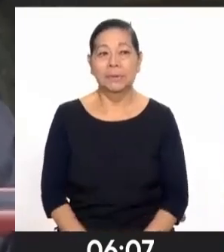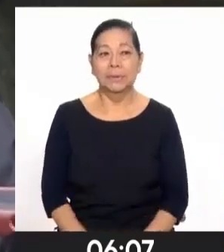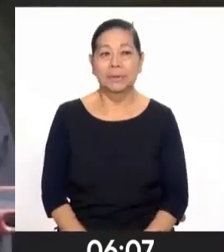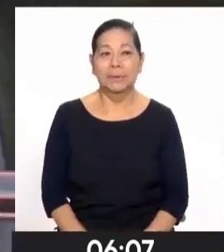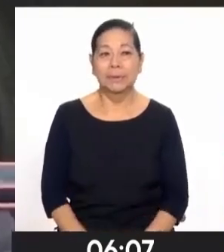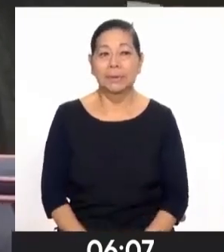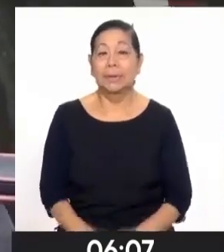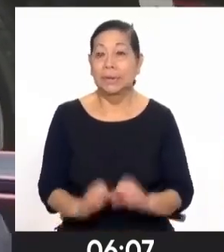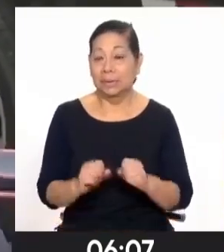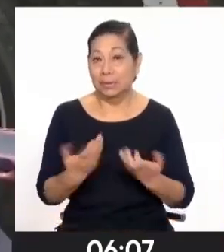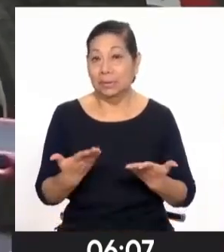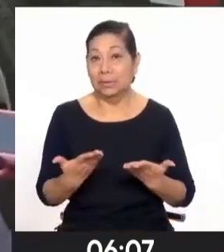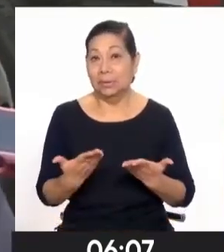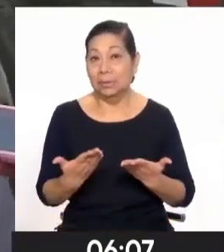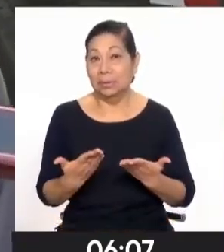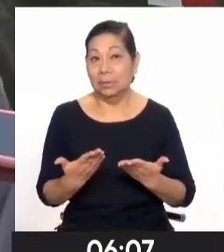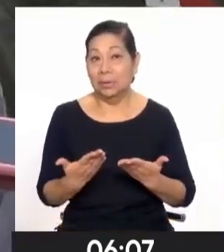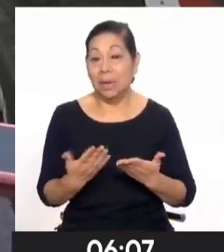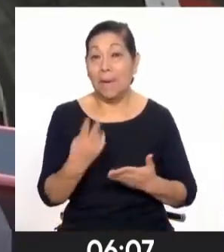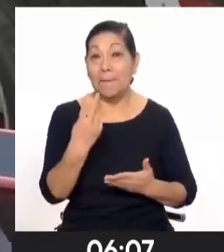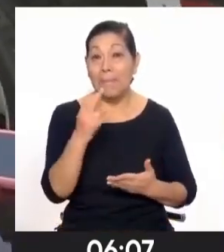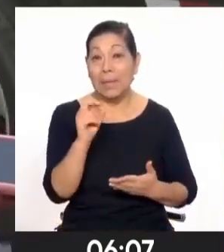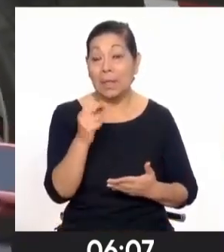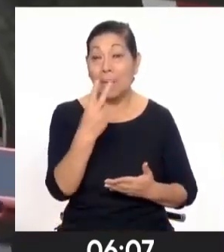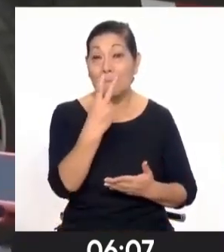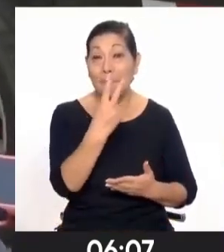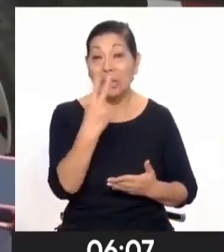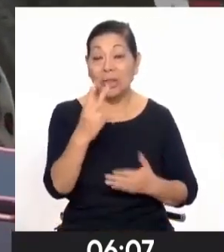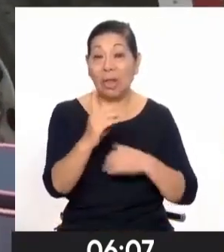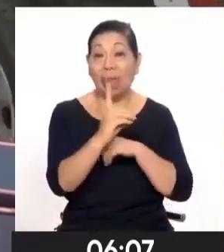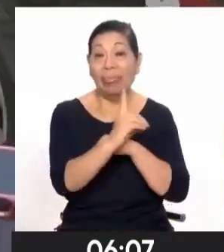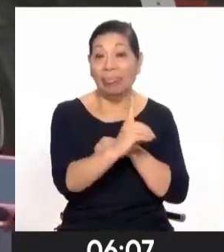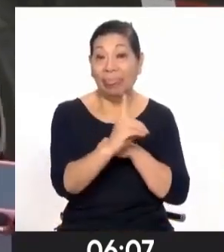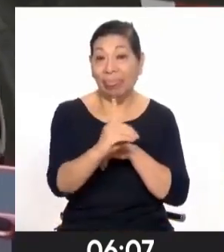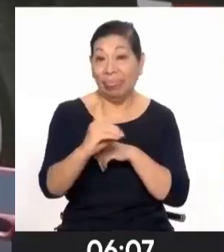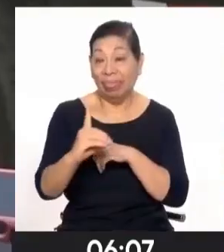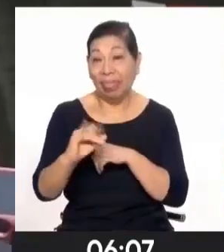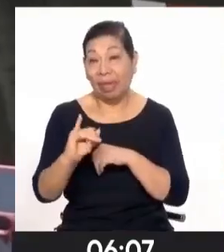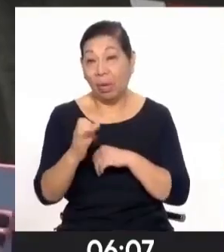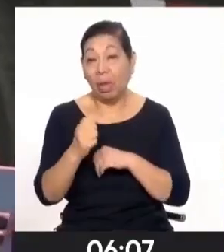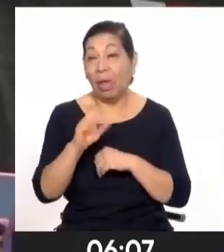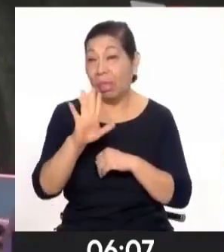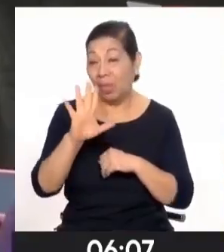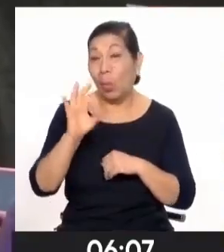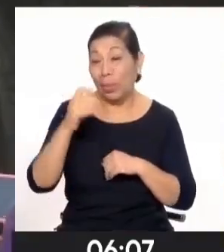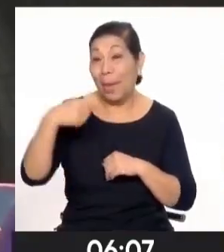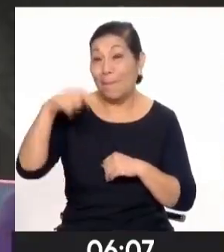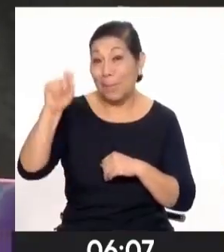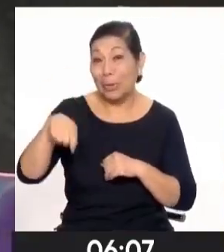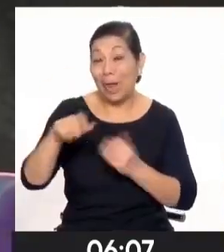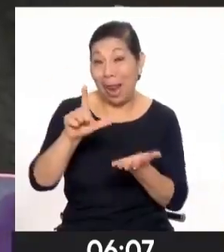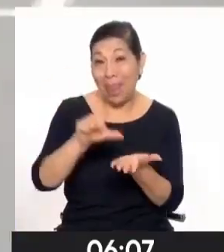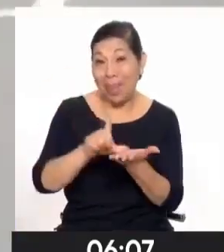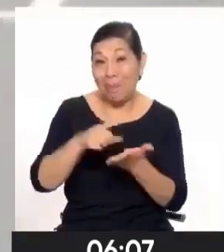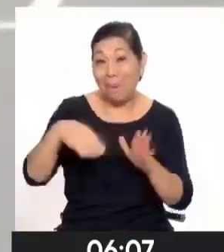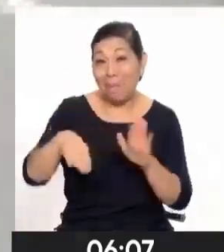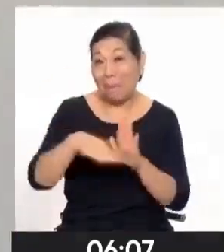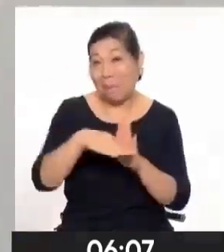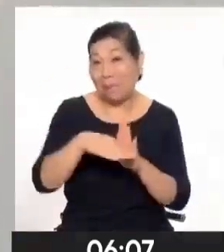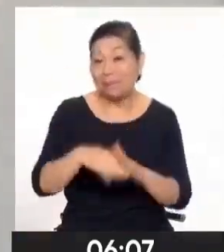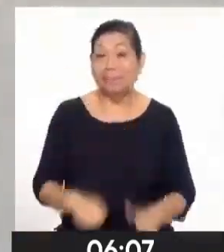tengamos en cuenta que estamos hablando de cerca de veinte a veintidós distritos esto es casi el 50% de Lima metropolitana